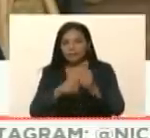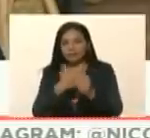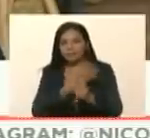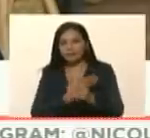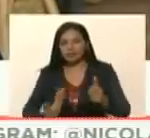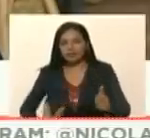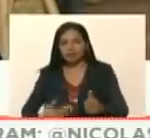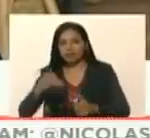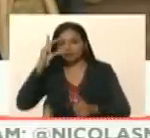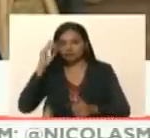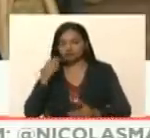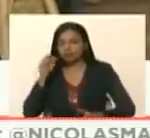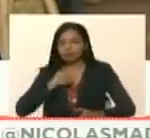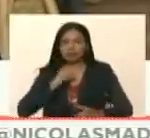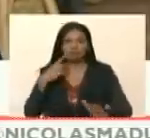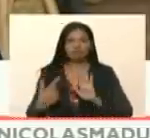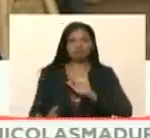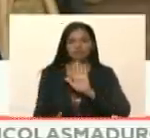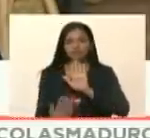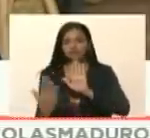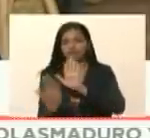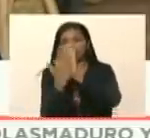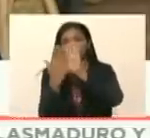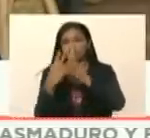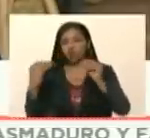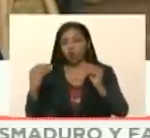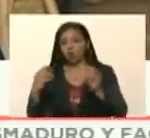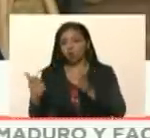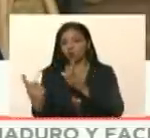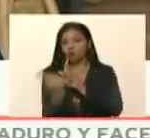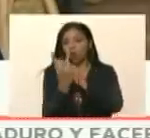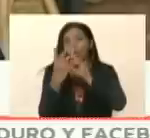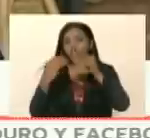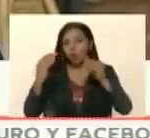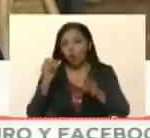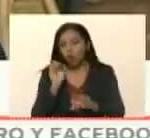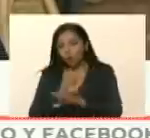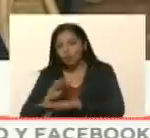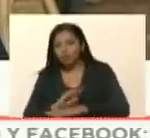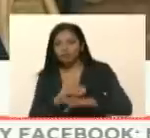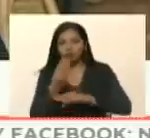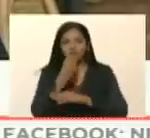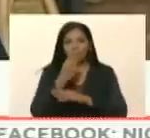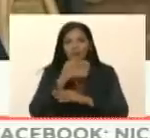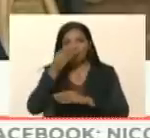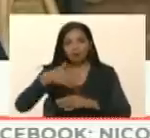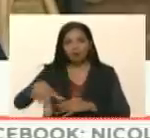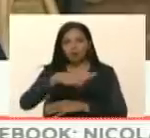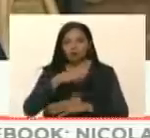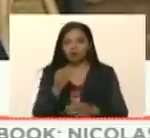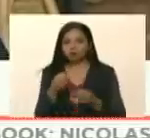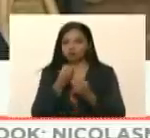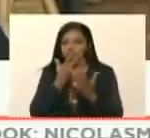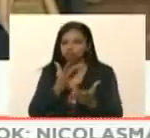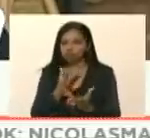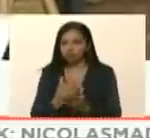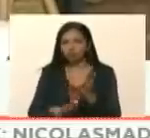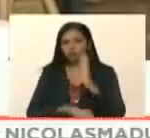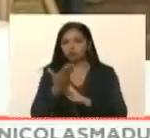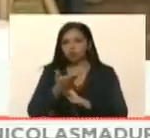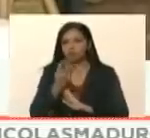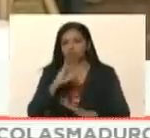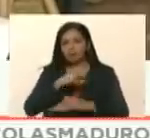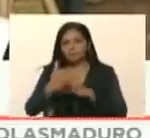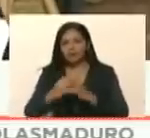ejecutiva, que ha estado también al frente, cuidando todos los planes de alimento para el pueblo, nos haga un comentario importante sobre el